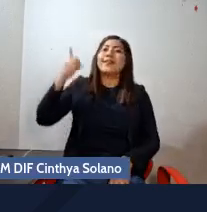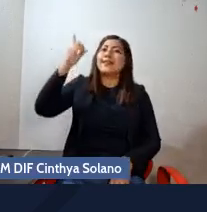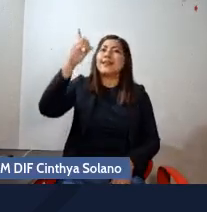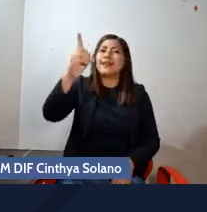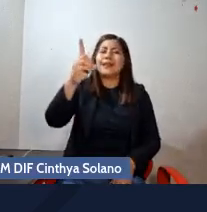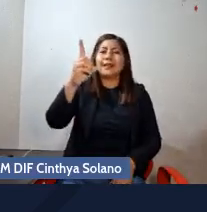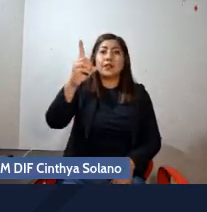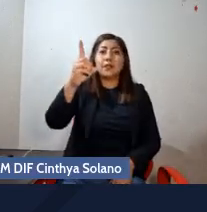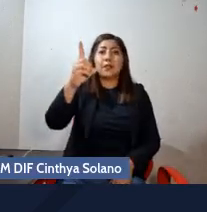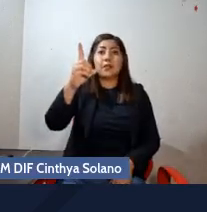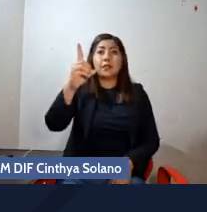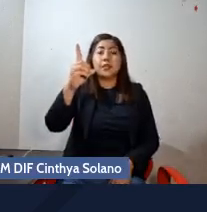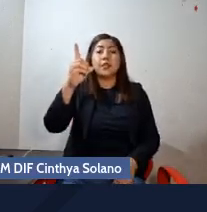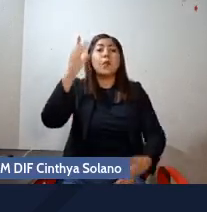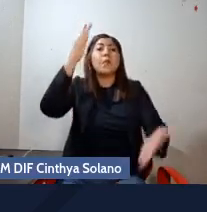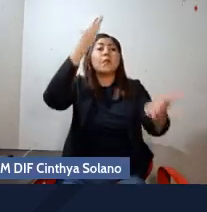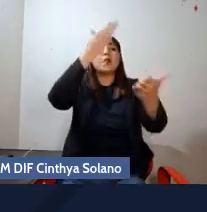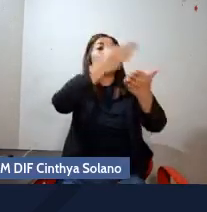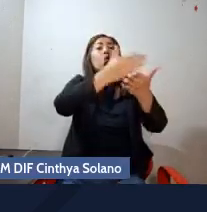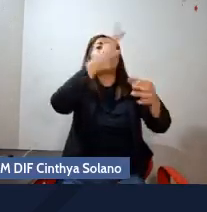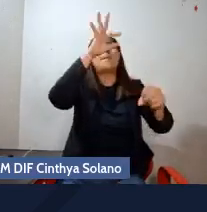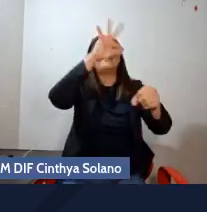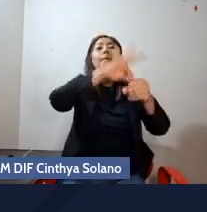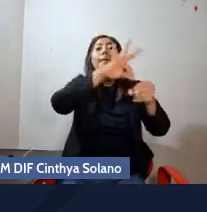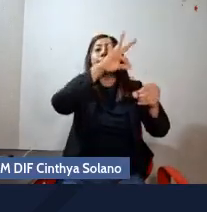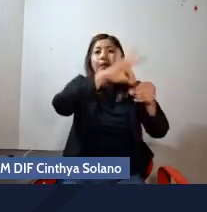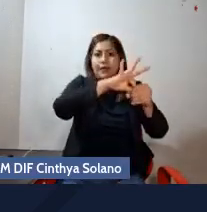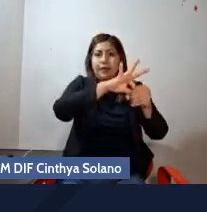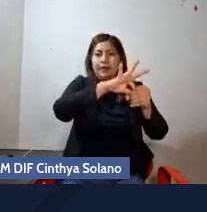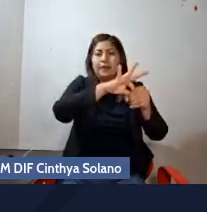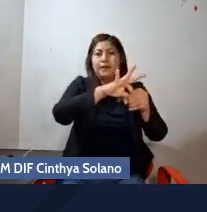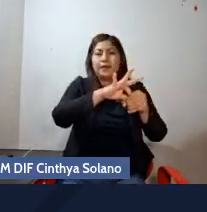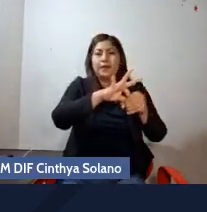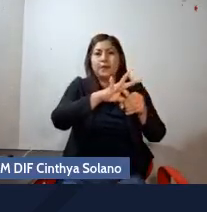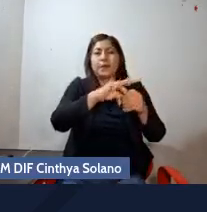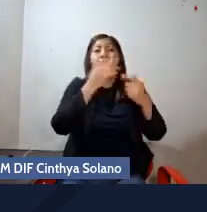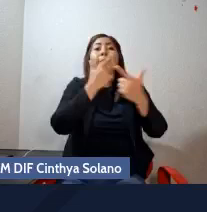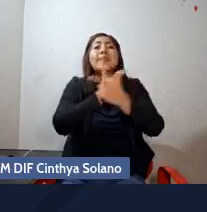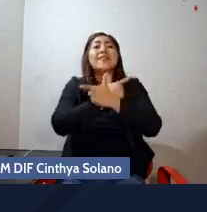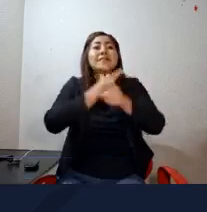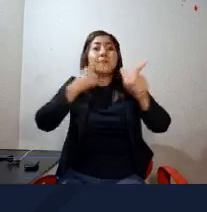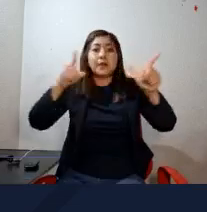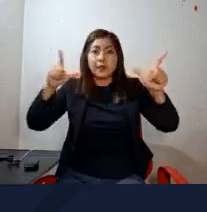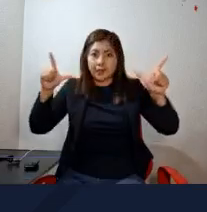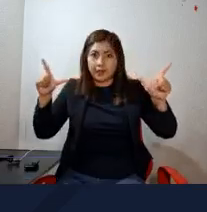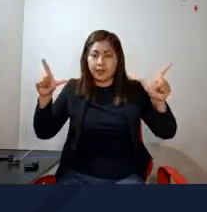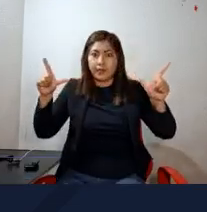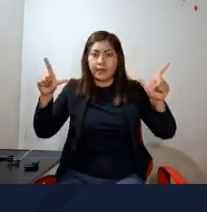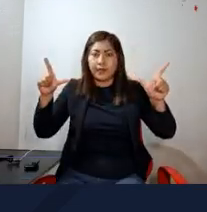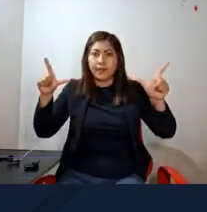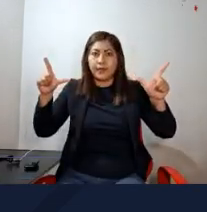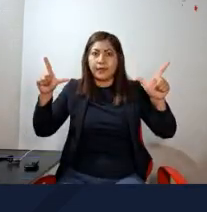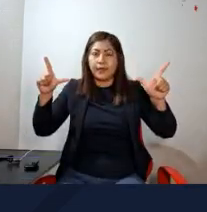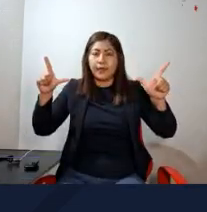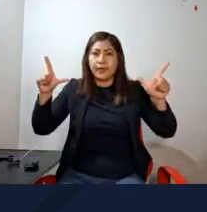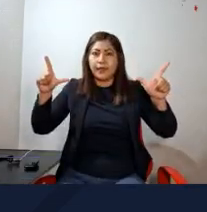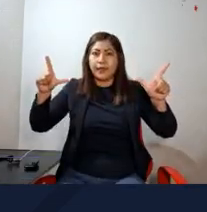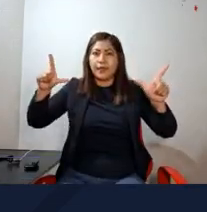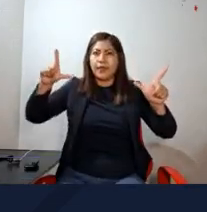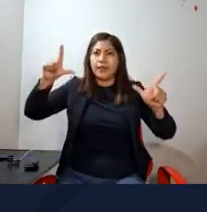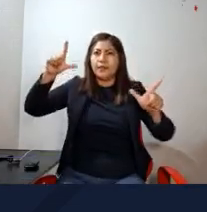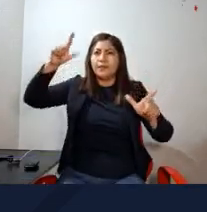tiempo, acudan a su casilla y de manera libre, principalmente razonada,